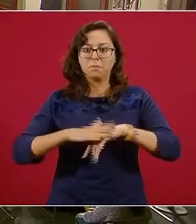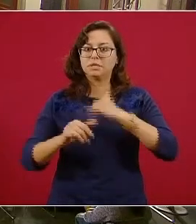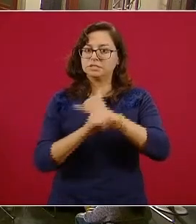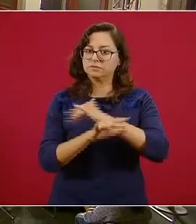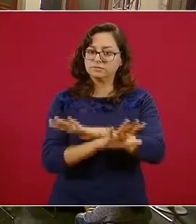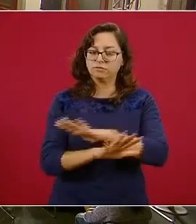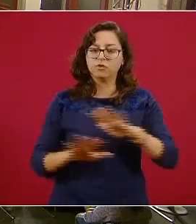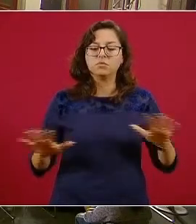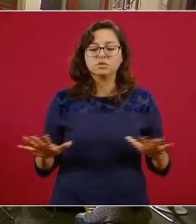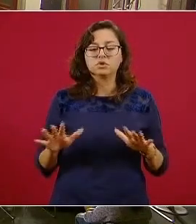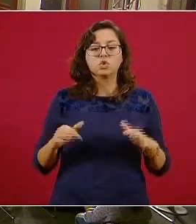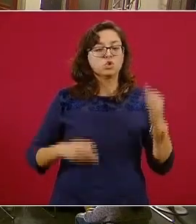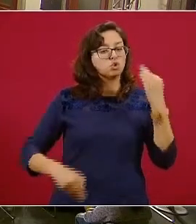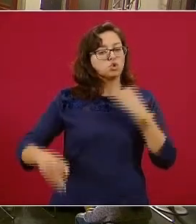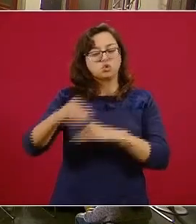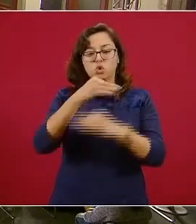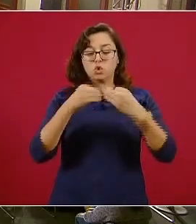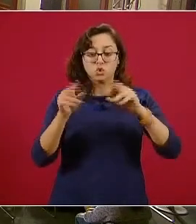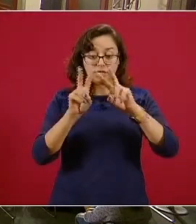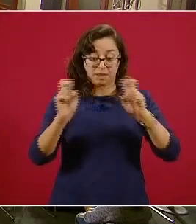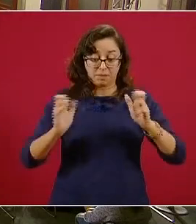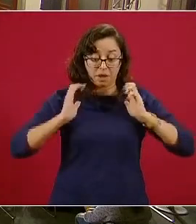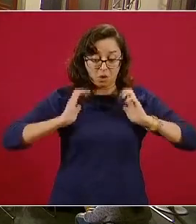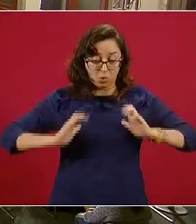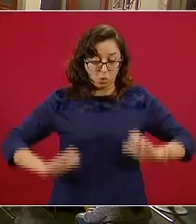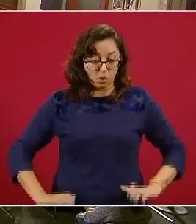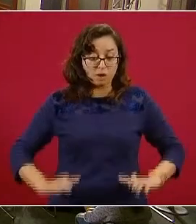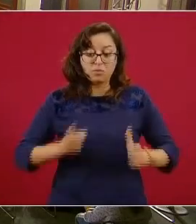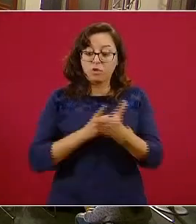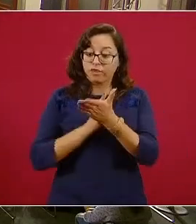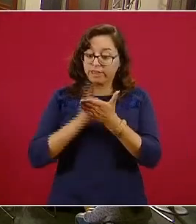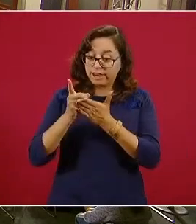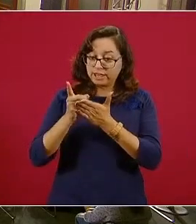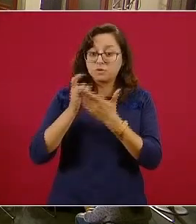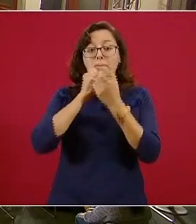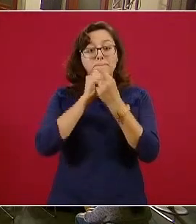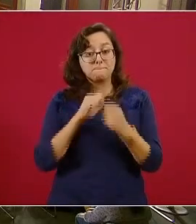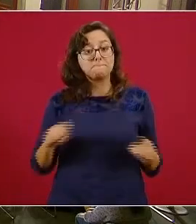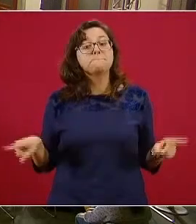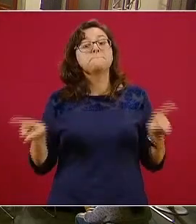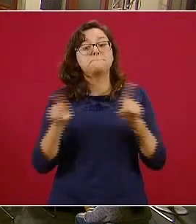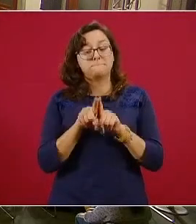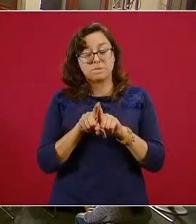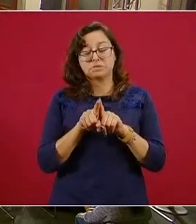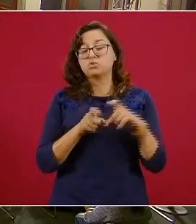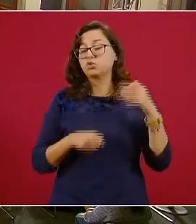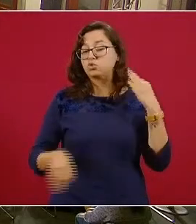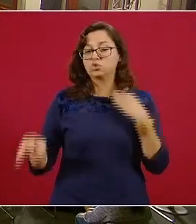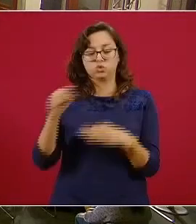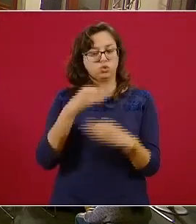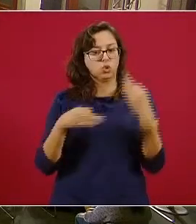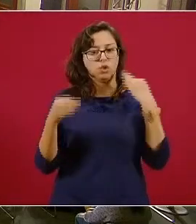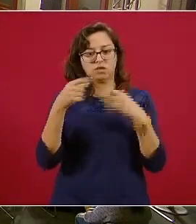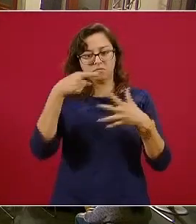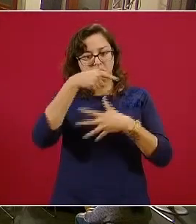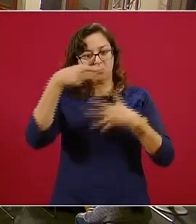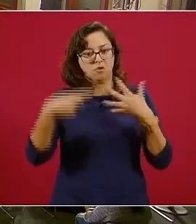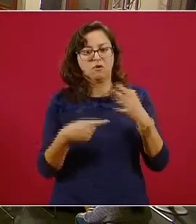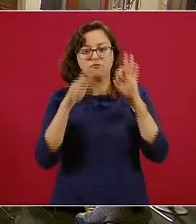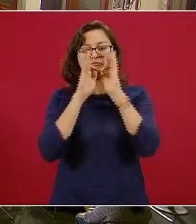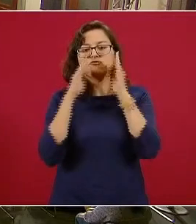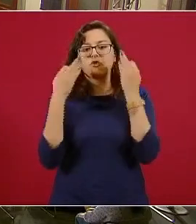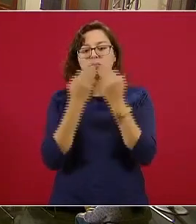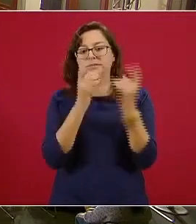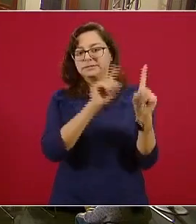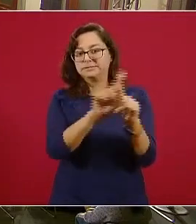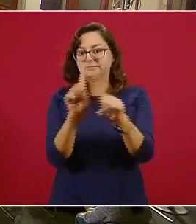informados sobre toda la fisiología, sobre todos sus derechos y sobre todo sobre los métodos que estarían